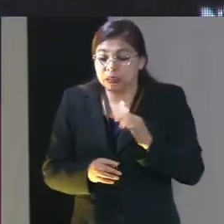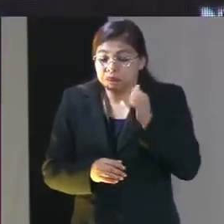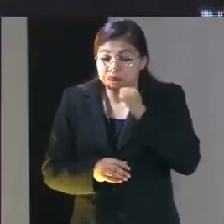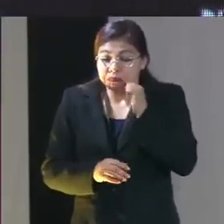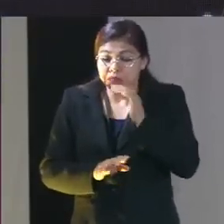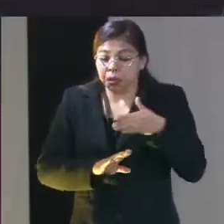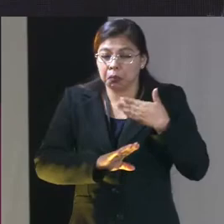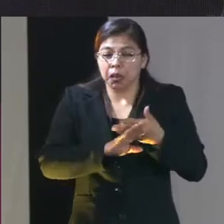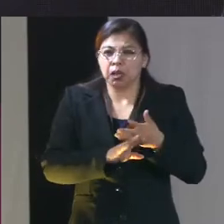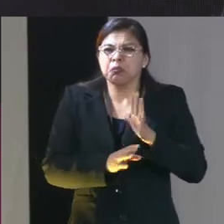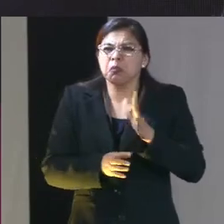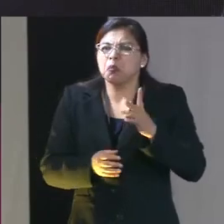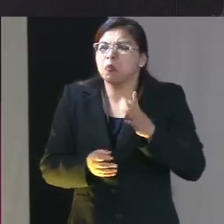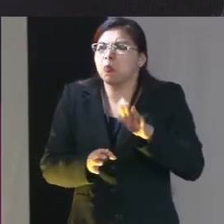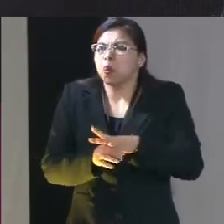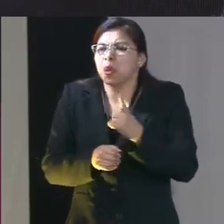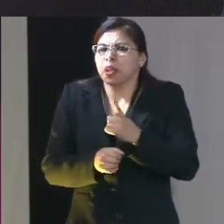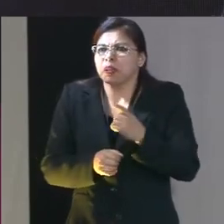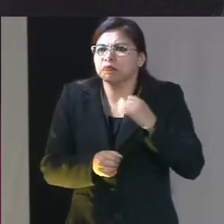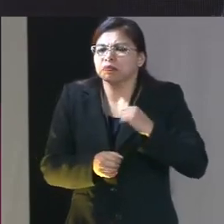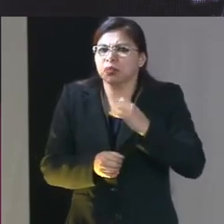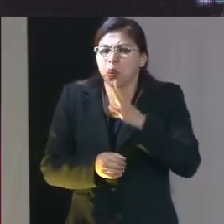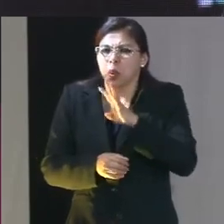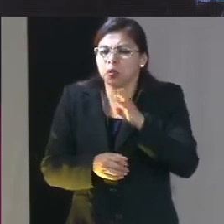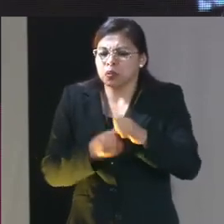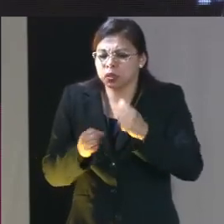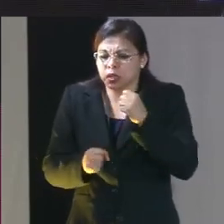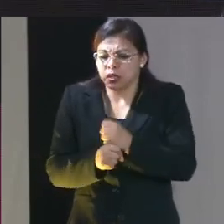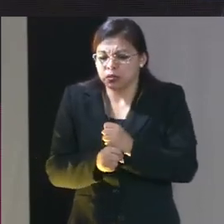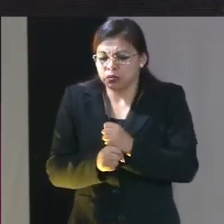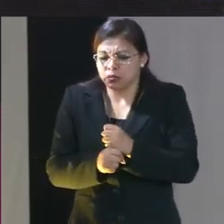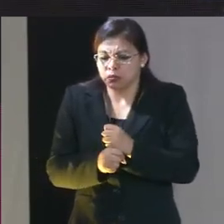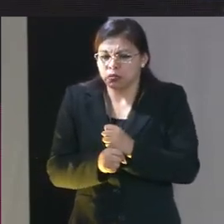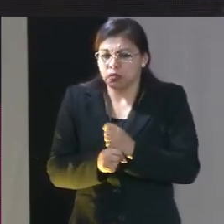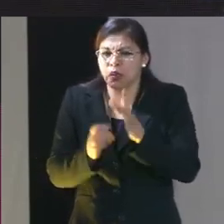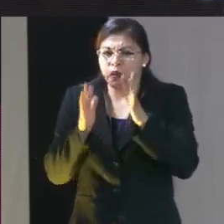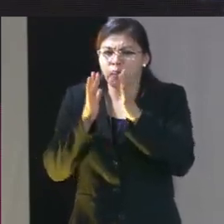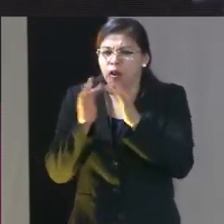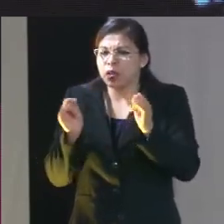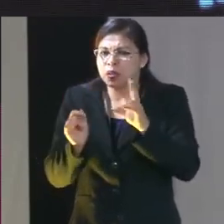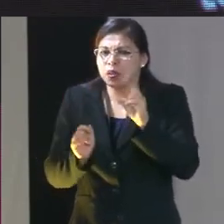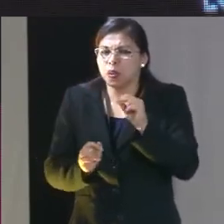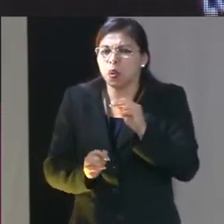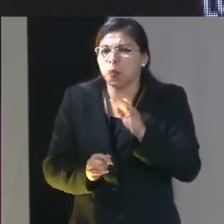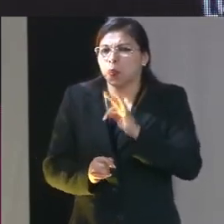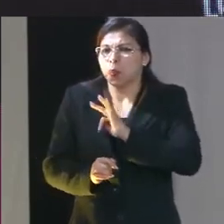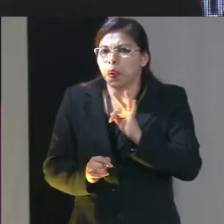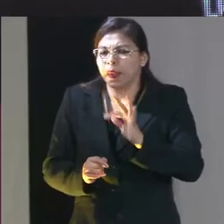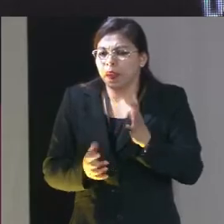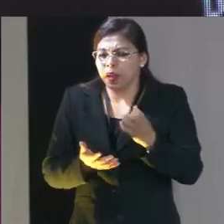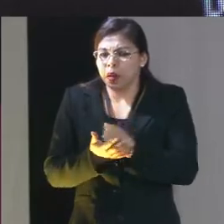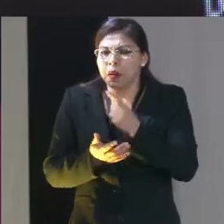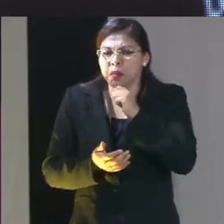qué durante casi 400 años Francia no puede dominar y expulsar a los ingleses?